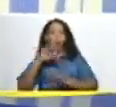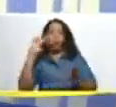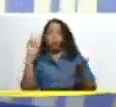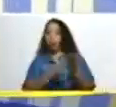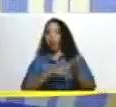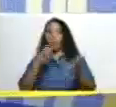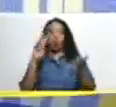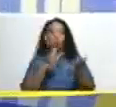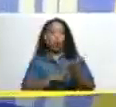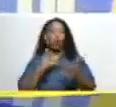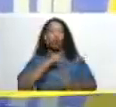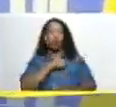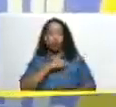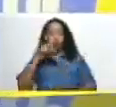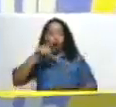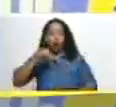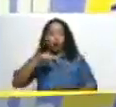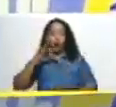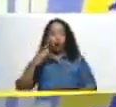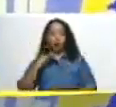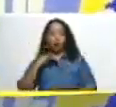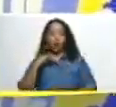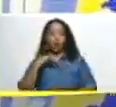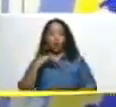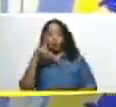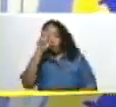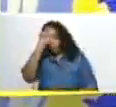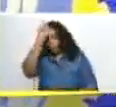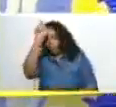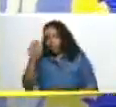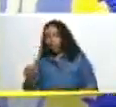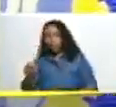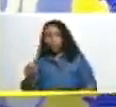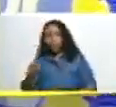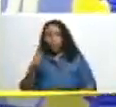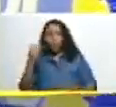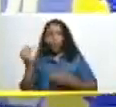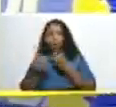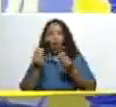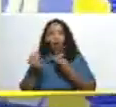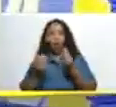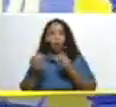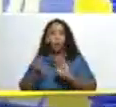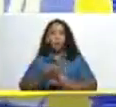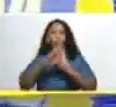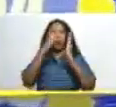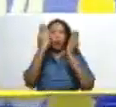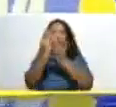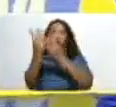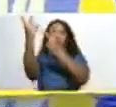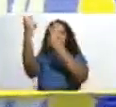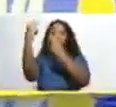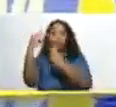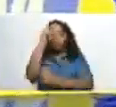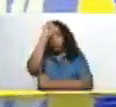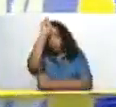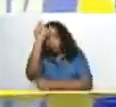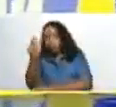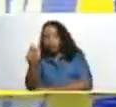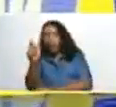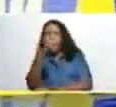que nosotros al 6CPC lo reconocemos, como lo reconoce el mundo, como una de las